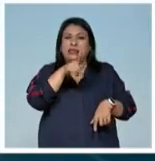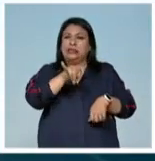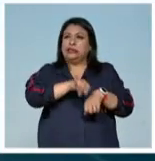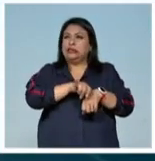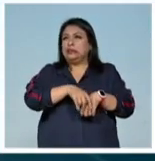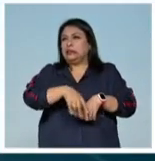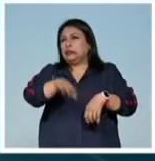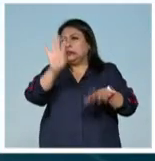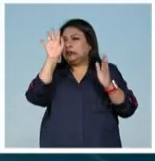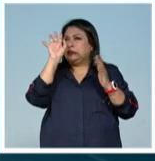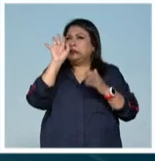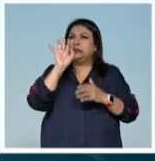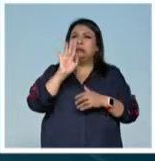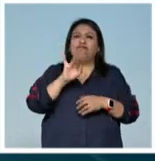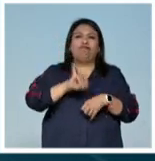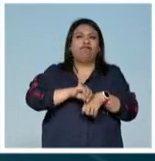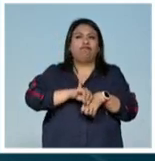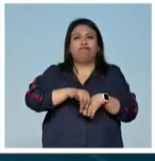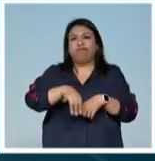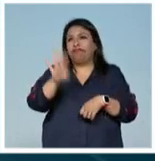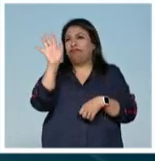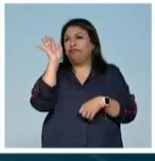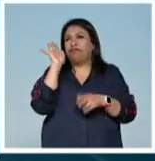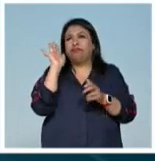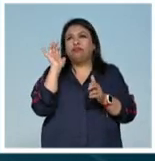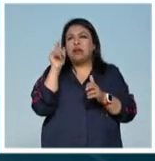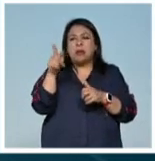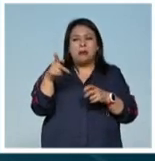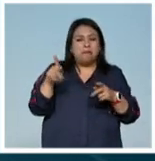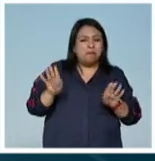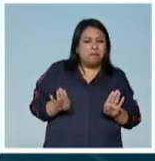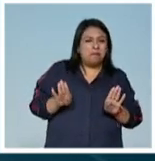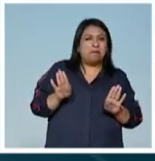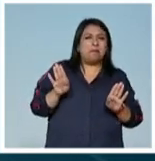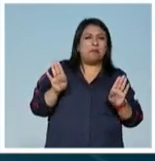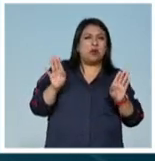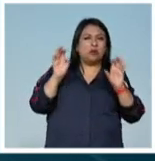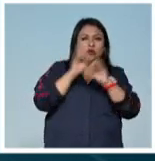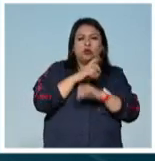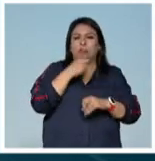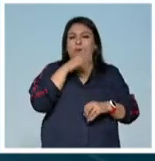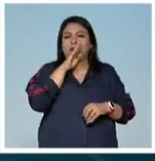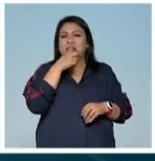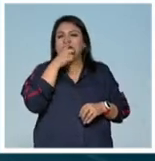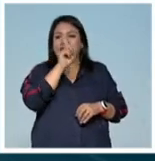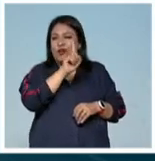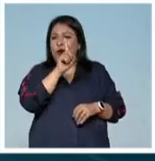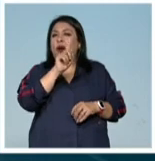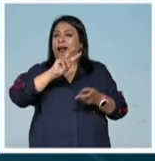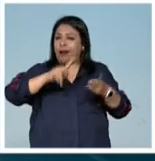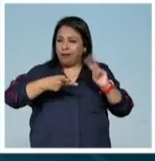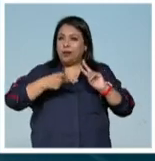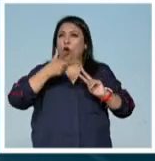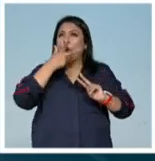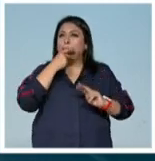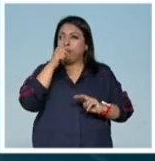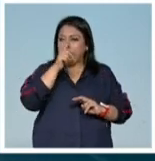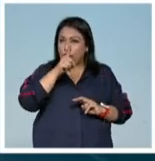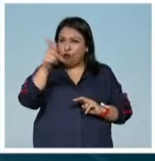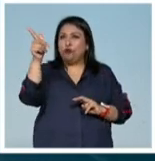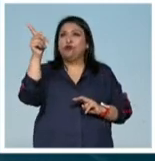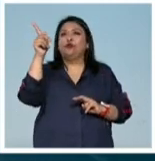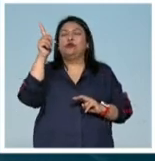¿no? Un mal augurio, va a ser un personaje oscuro. Y la madre le dice, no, va a ser un hombre de la luz, un hombre luminoso.